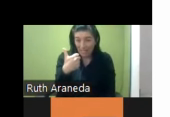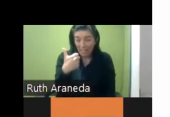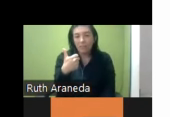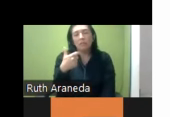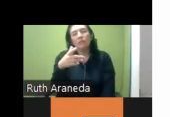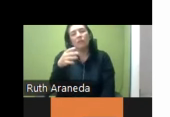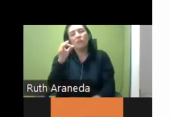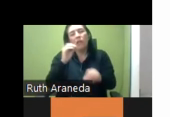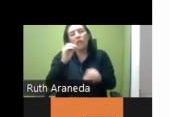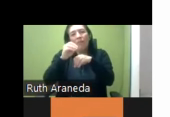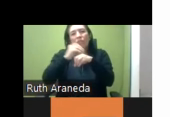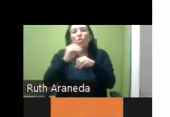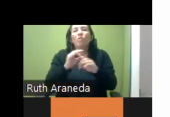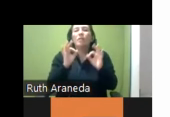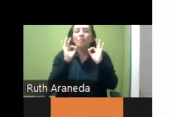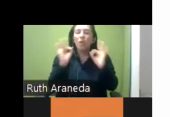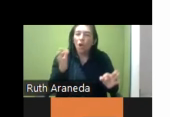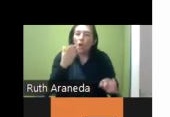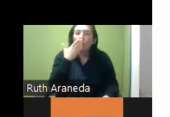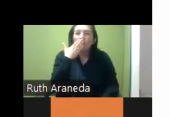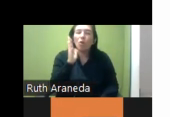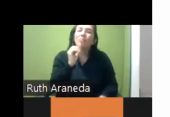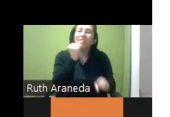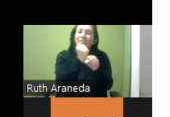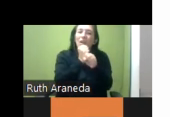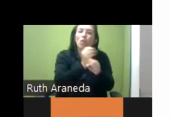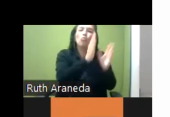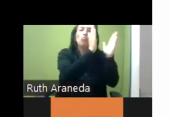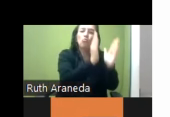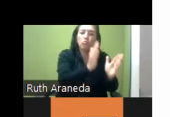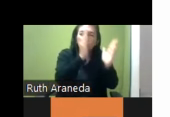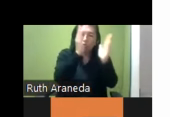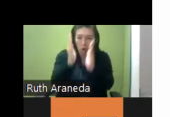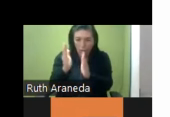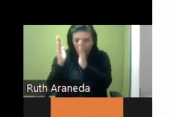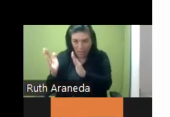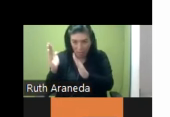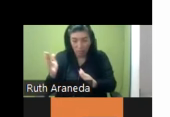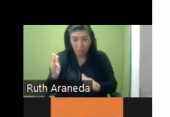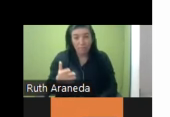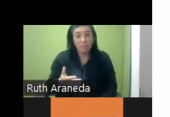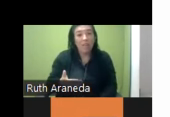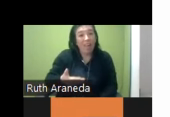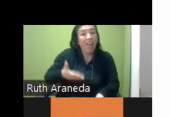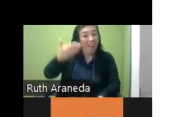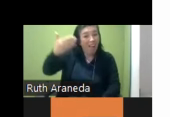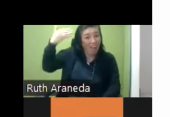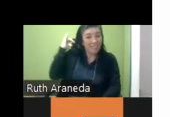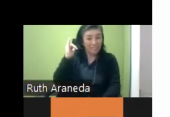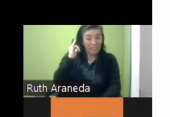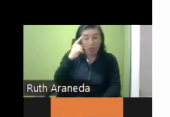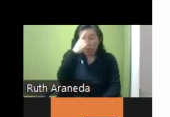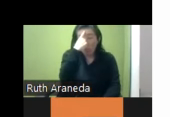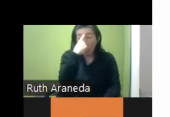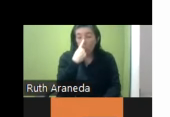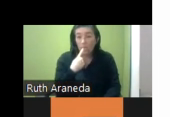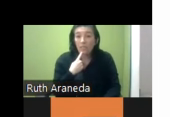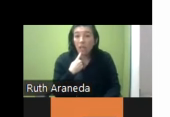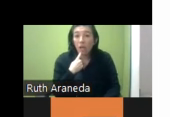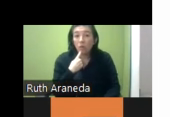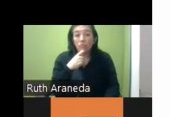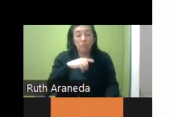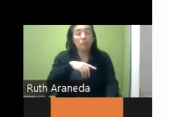excavación sistemática. Se habían dado también excavaciones previas hechas por el Museo Regional